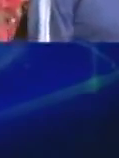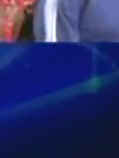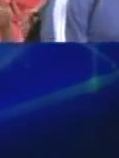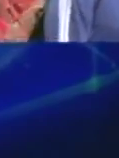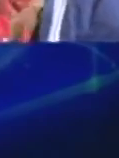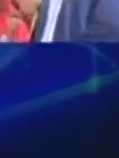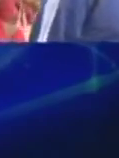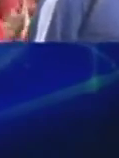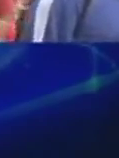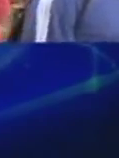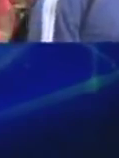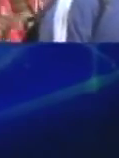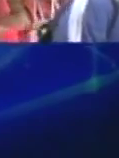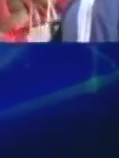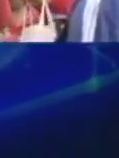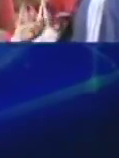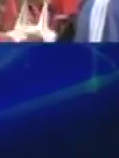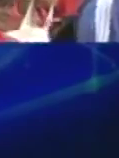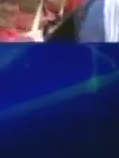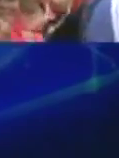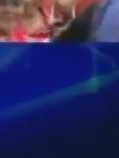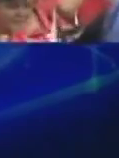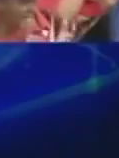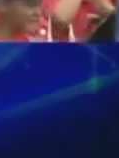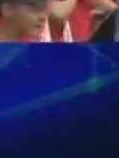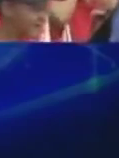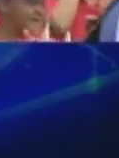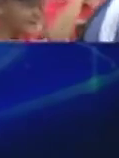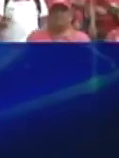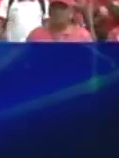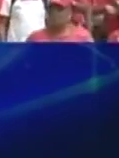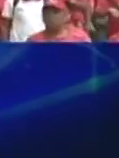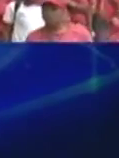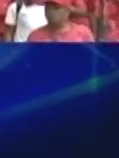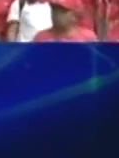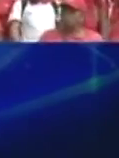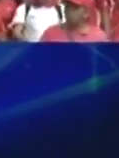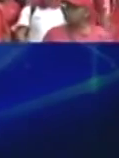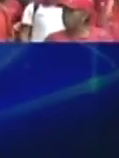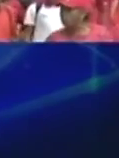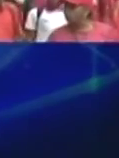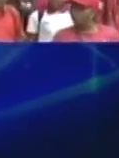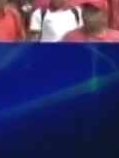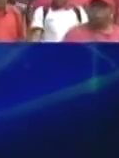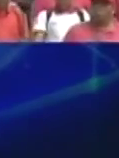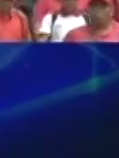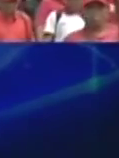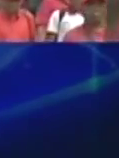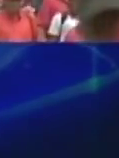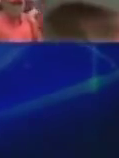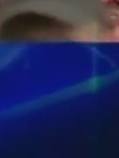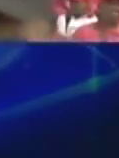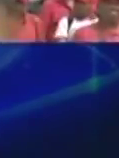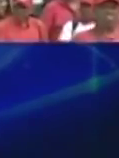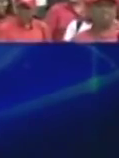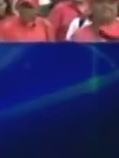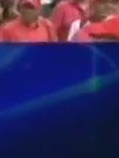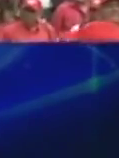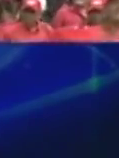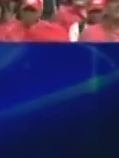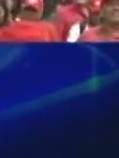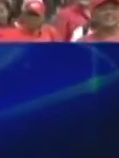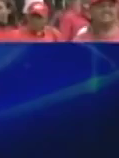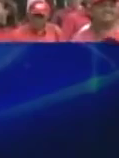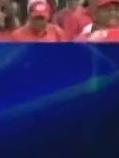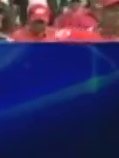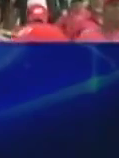conciencia histórica alimentemos la militancia revolucionaria para que tengamos un poder popular a la